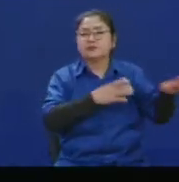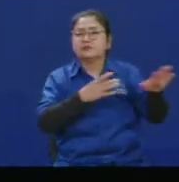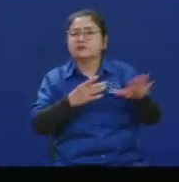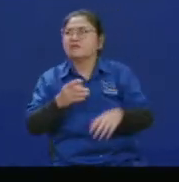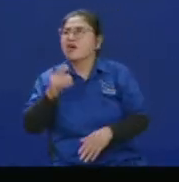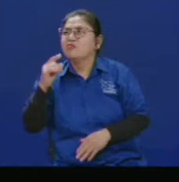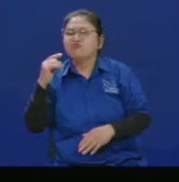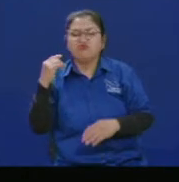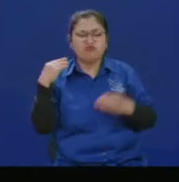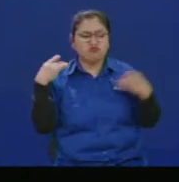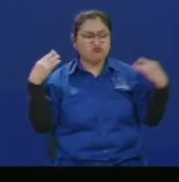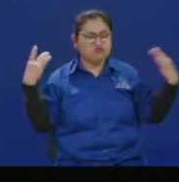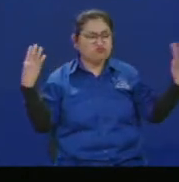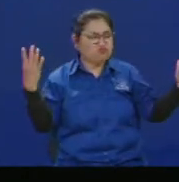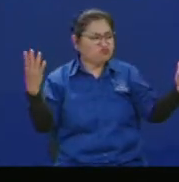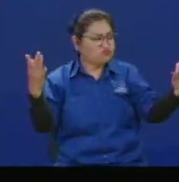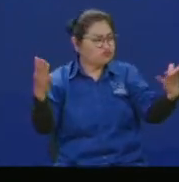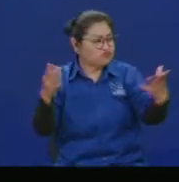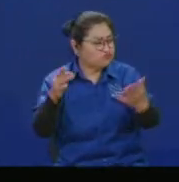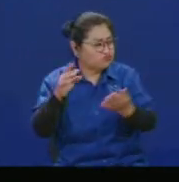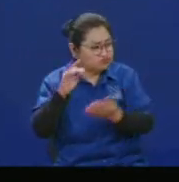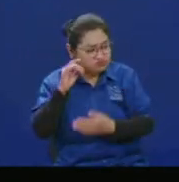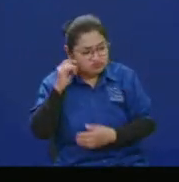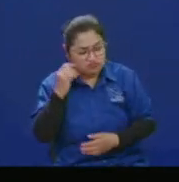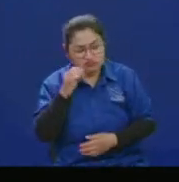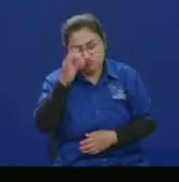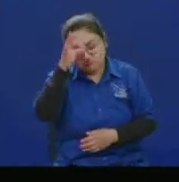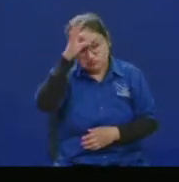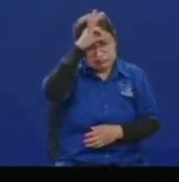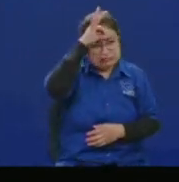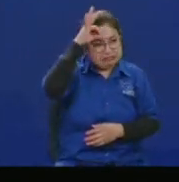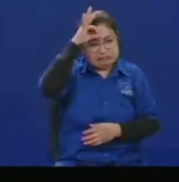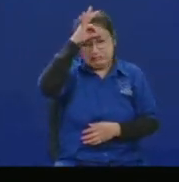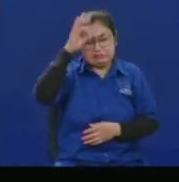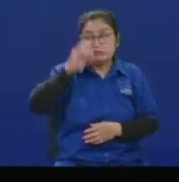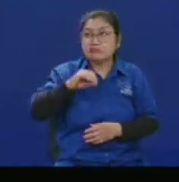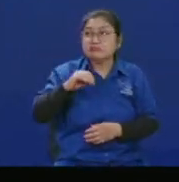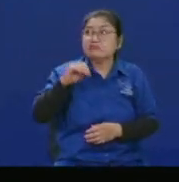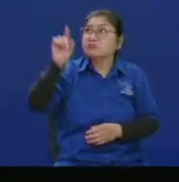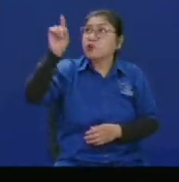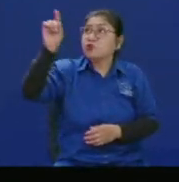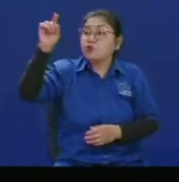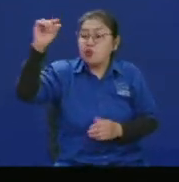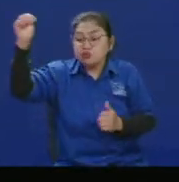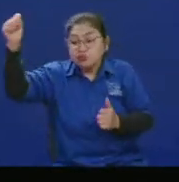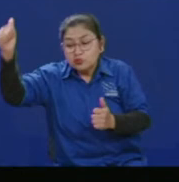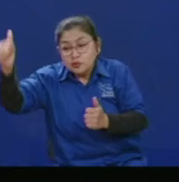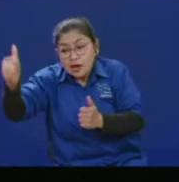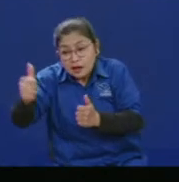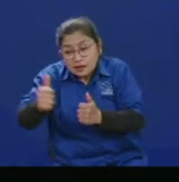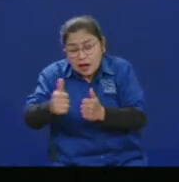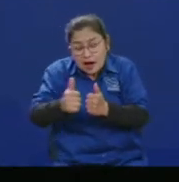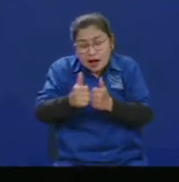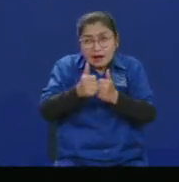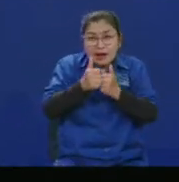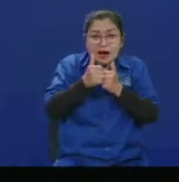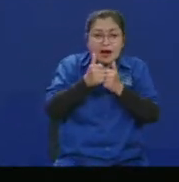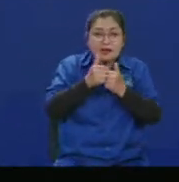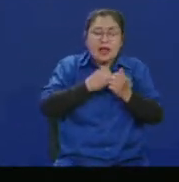Todos me ignoraron, mas tú te acercaste y me mostraste